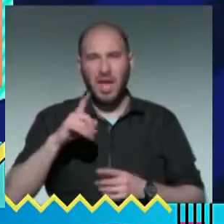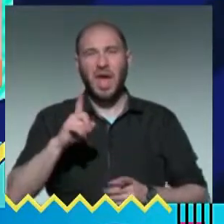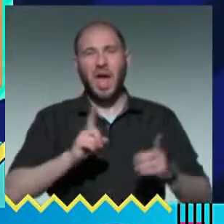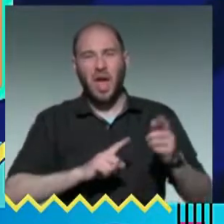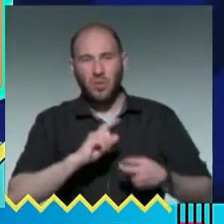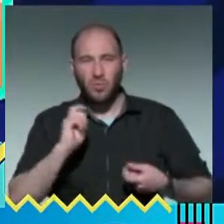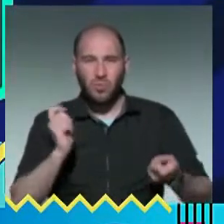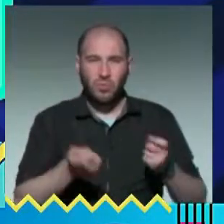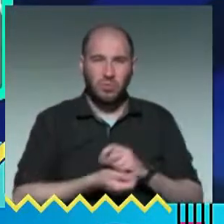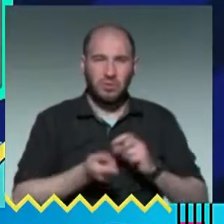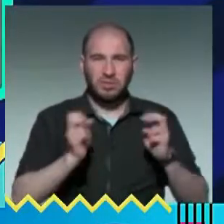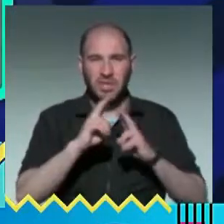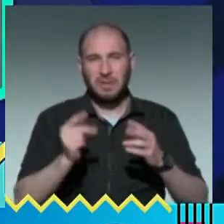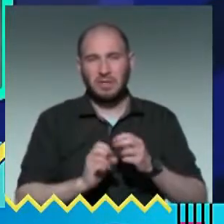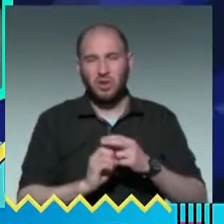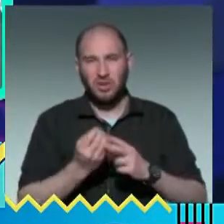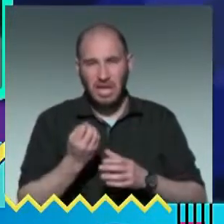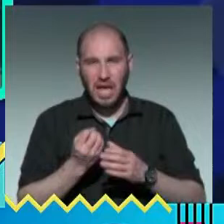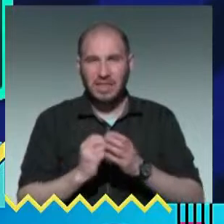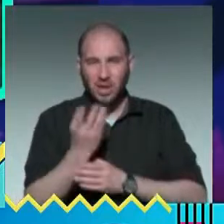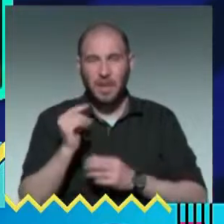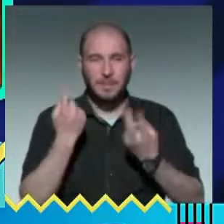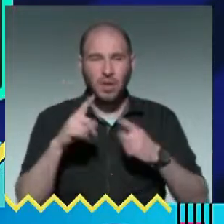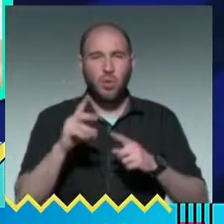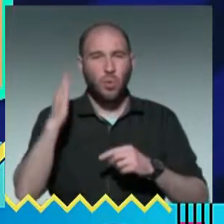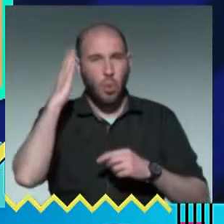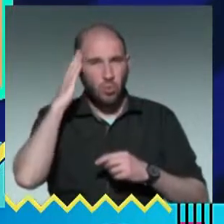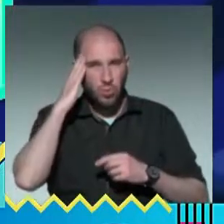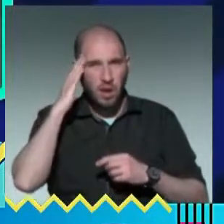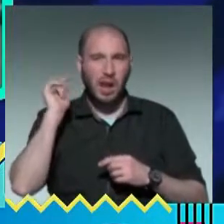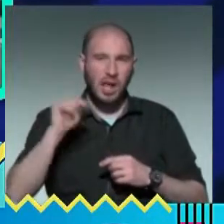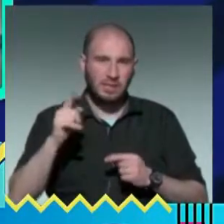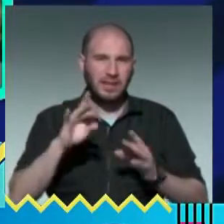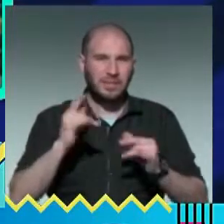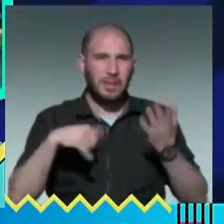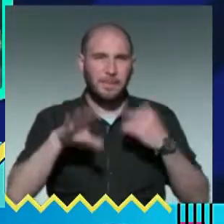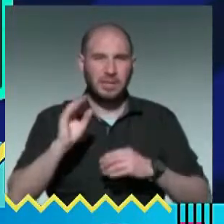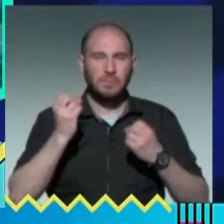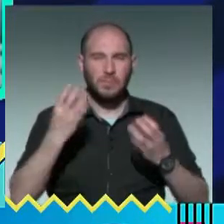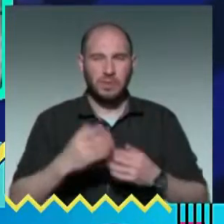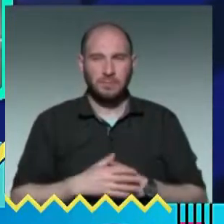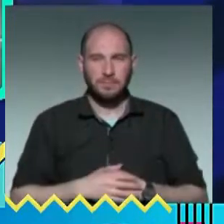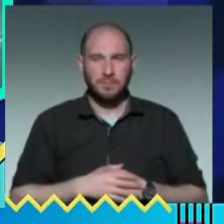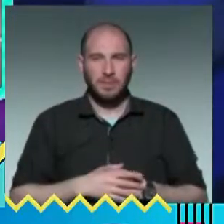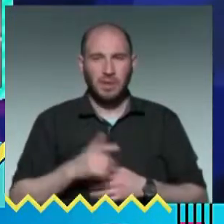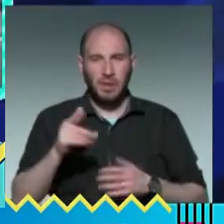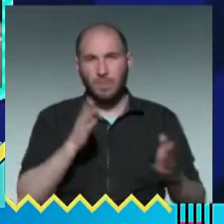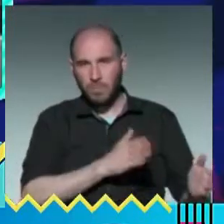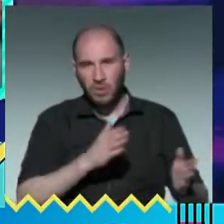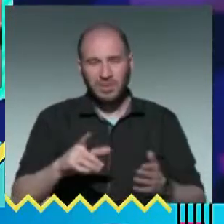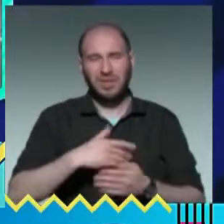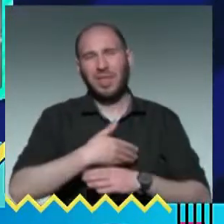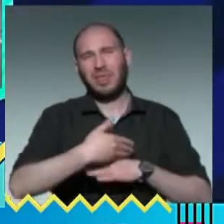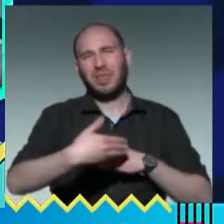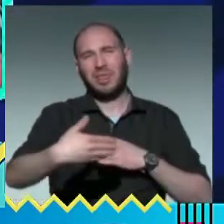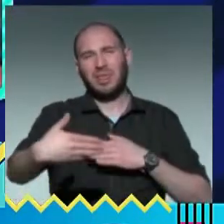algunos cambios en materia tecnológica, pero la parte cultural, que es la parte más difícil, porque lleva procesos muy